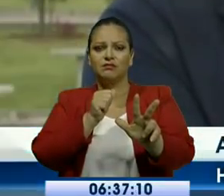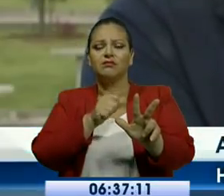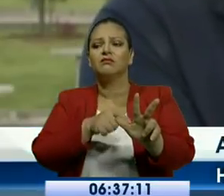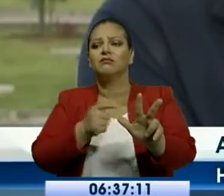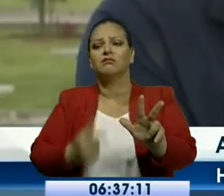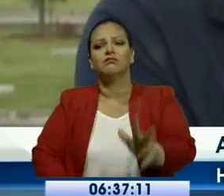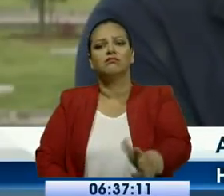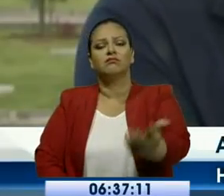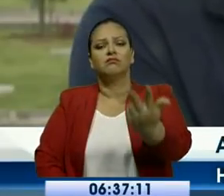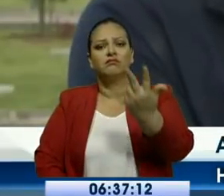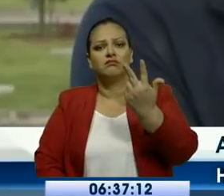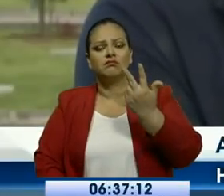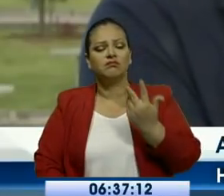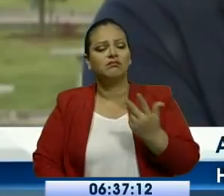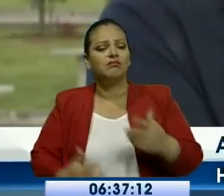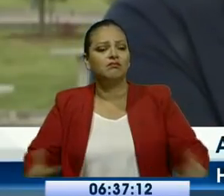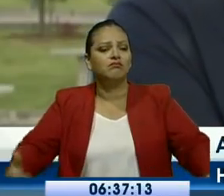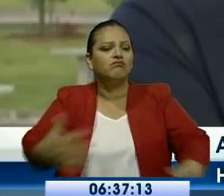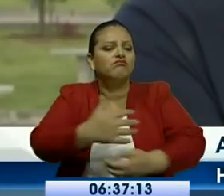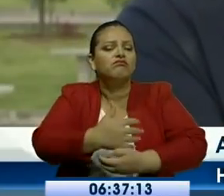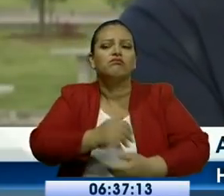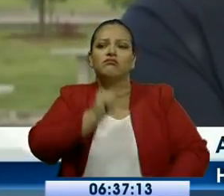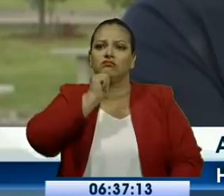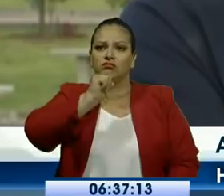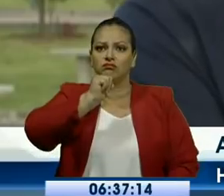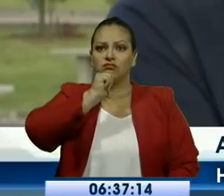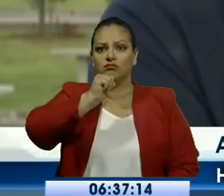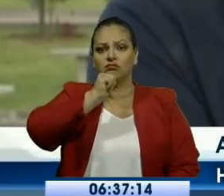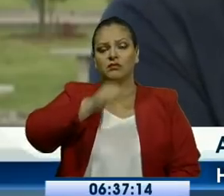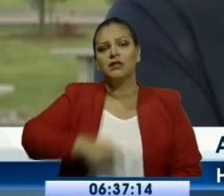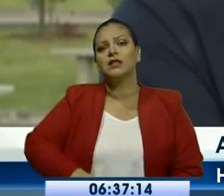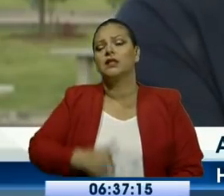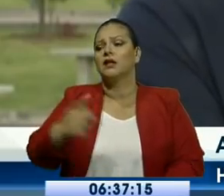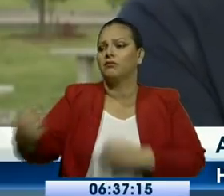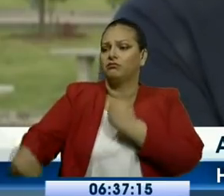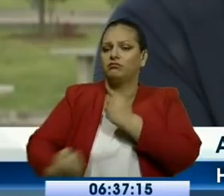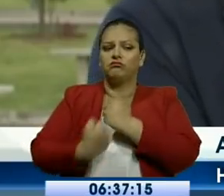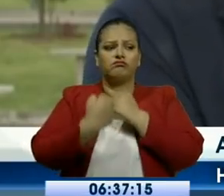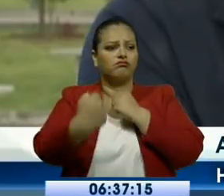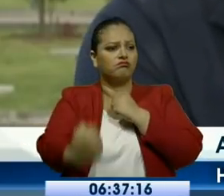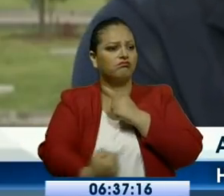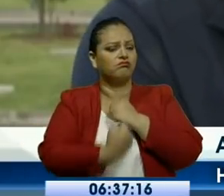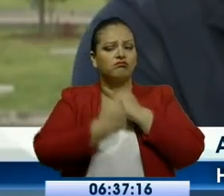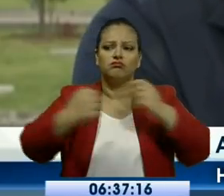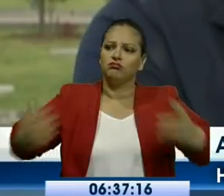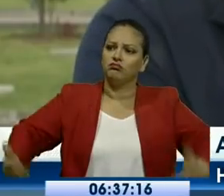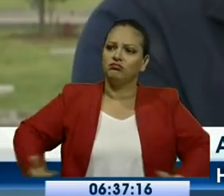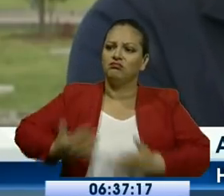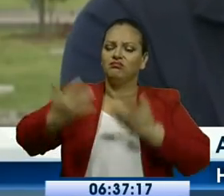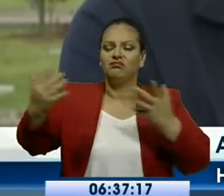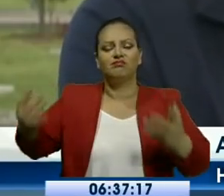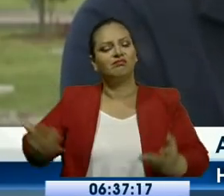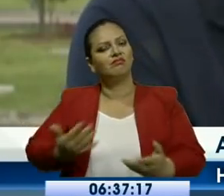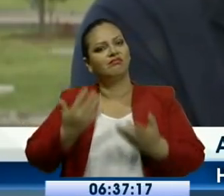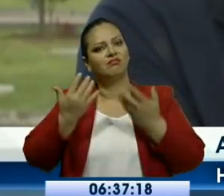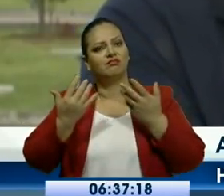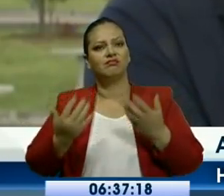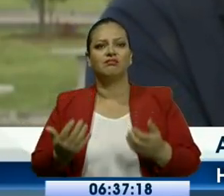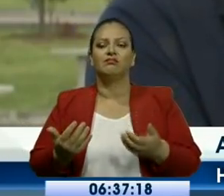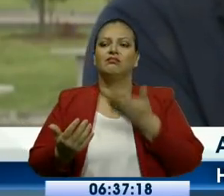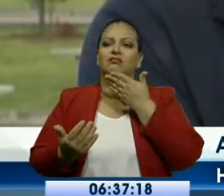allá sin el apoyo, pues ventajosamente pues tenemos el apoyo de todos ustedes, la prensa y también pues la gente que